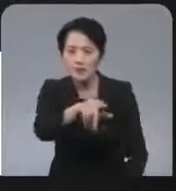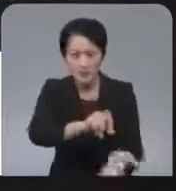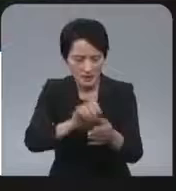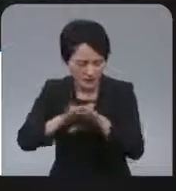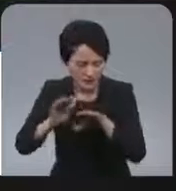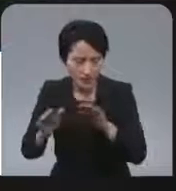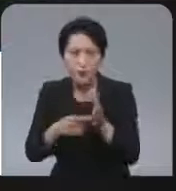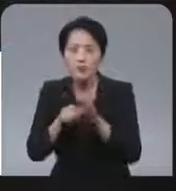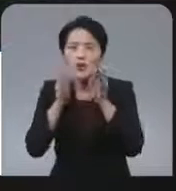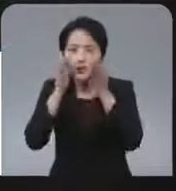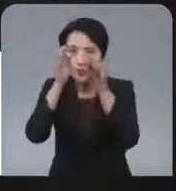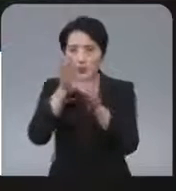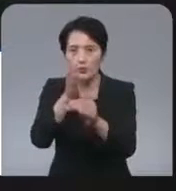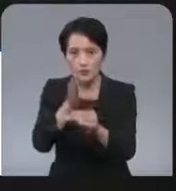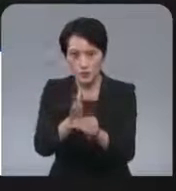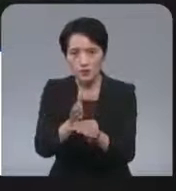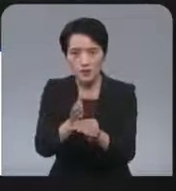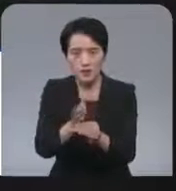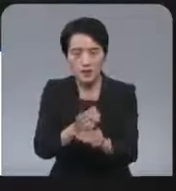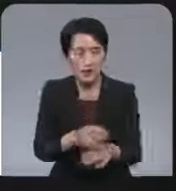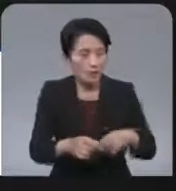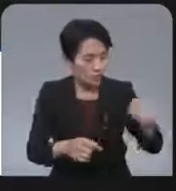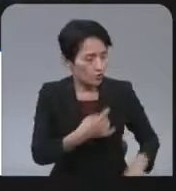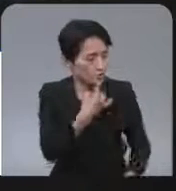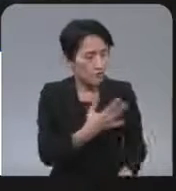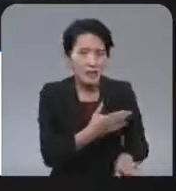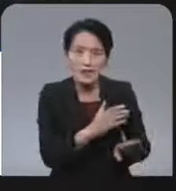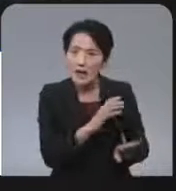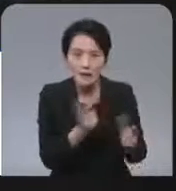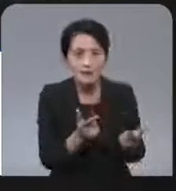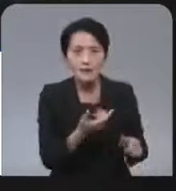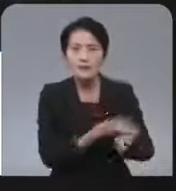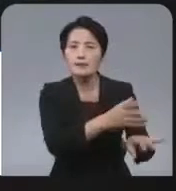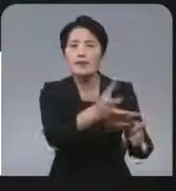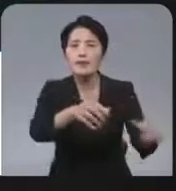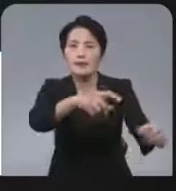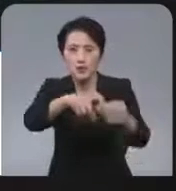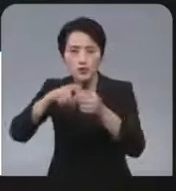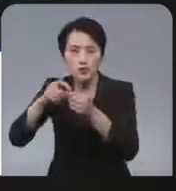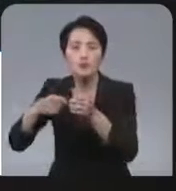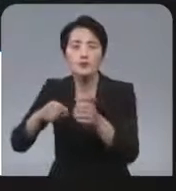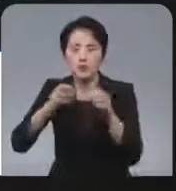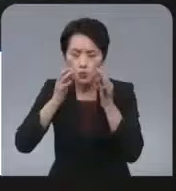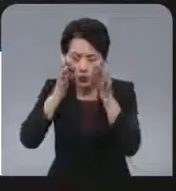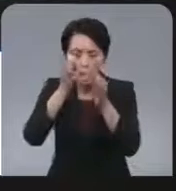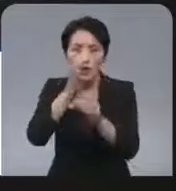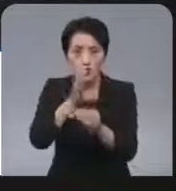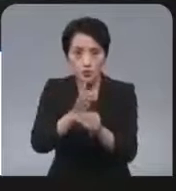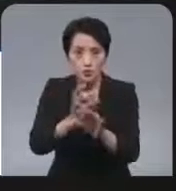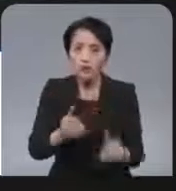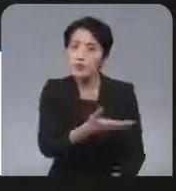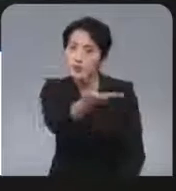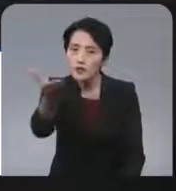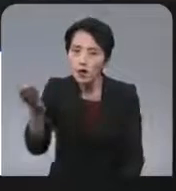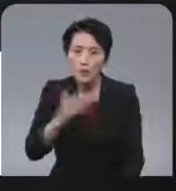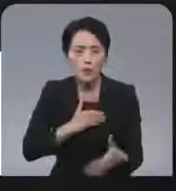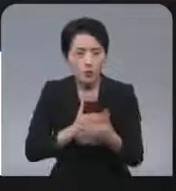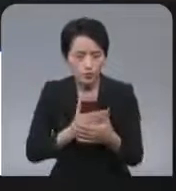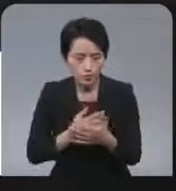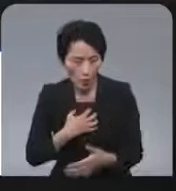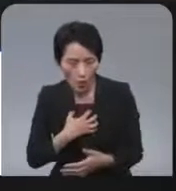diversificar los países proveedores de ese compuesto químico afirmó que la actual escasez prueba que la cadena de suministros puede